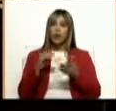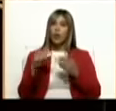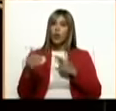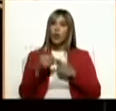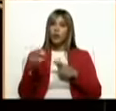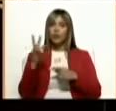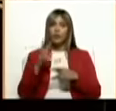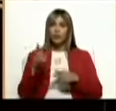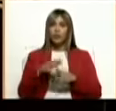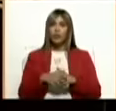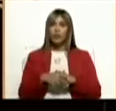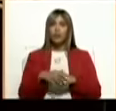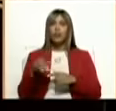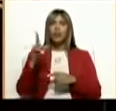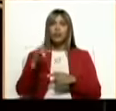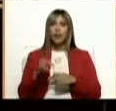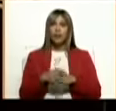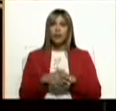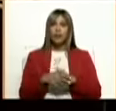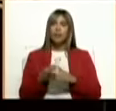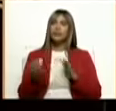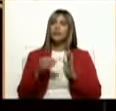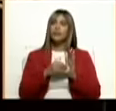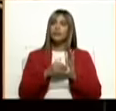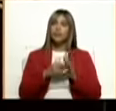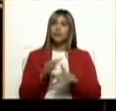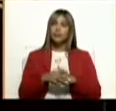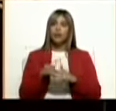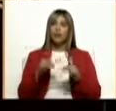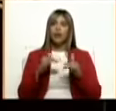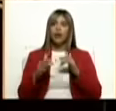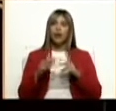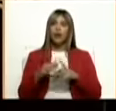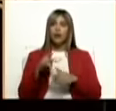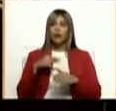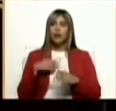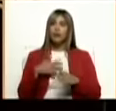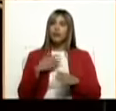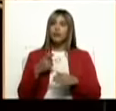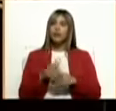Venezuela, también se instala una guerra para intentar